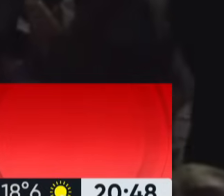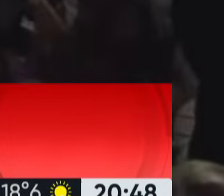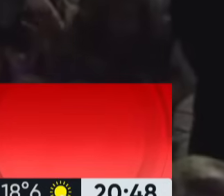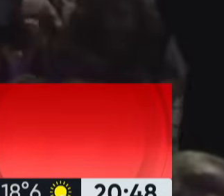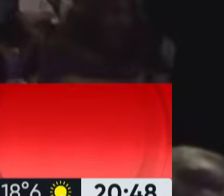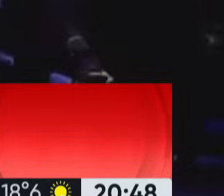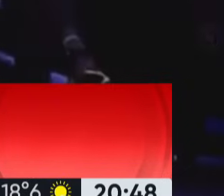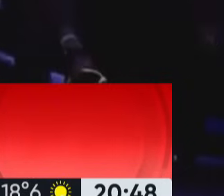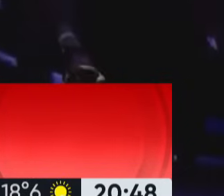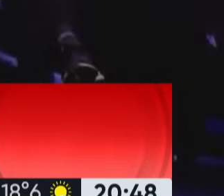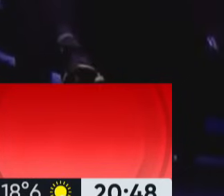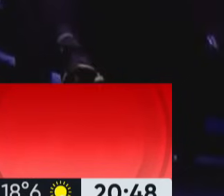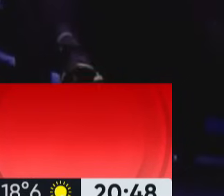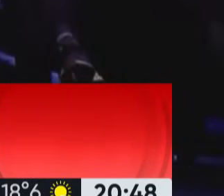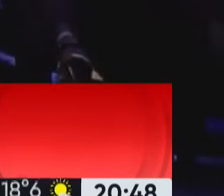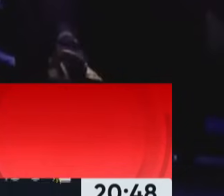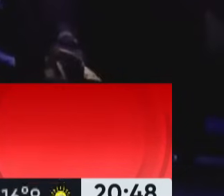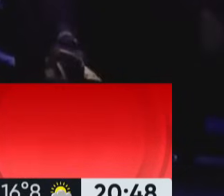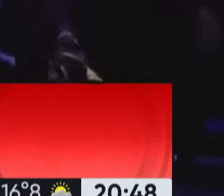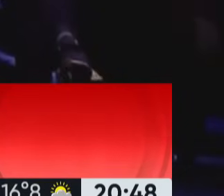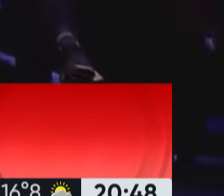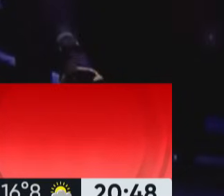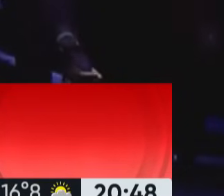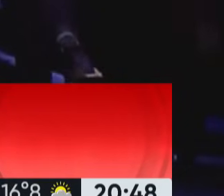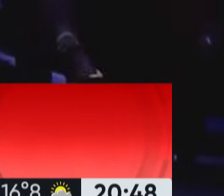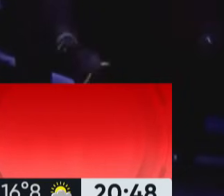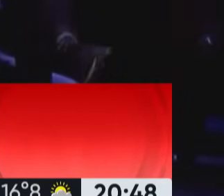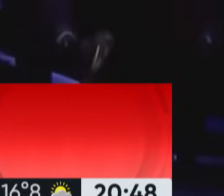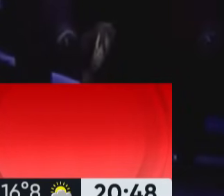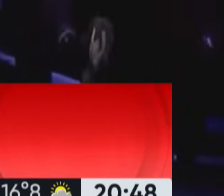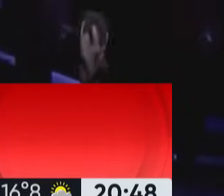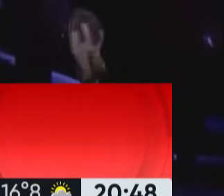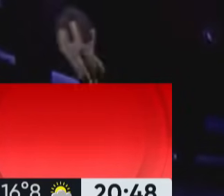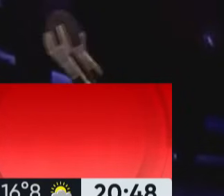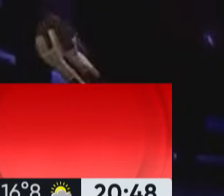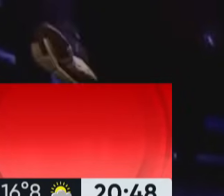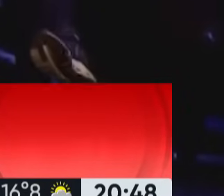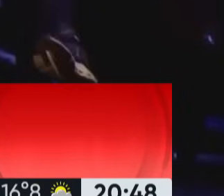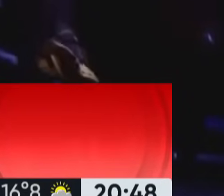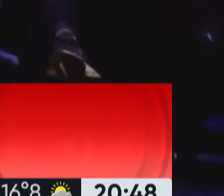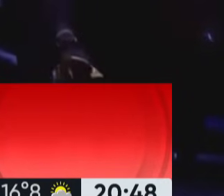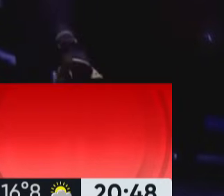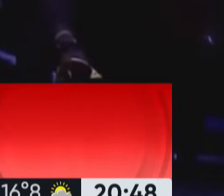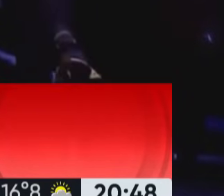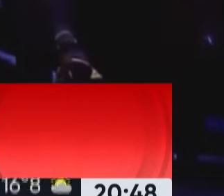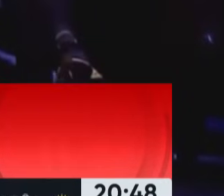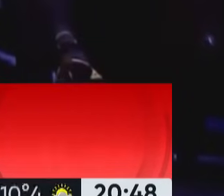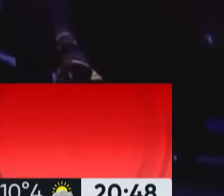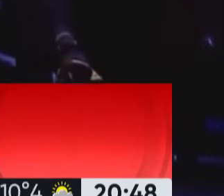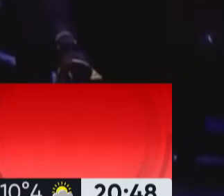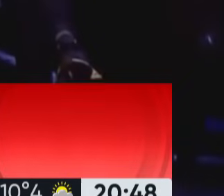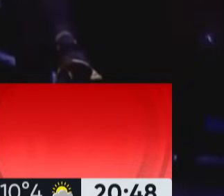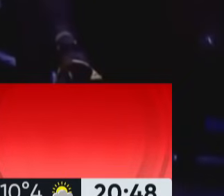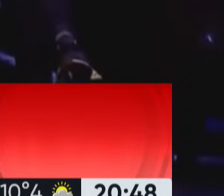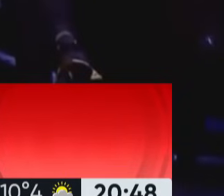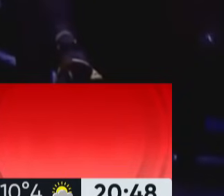Por lo tanto, es importante entender que ellos ven en quienes usan su esfuerzo, su capital y su